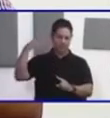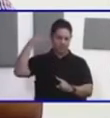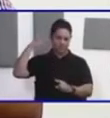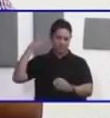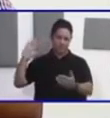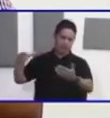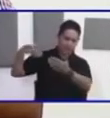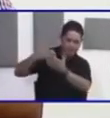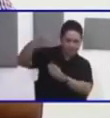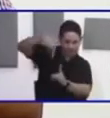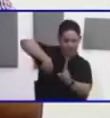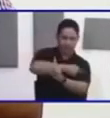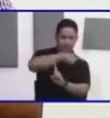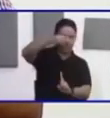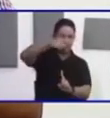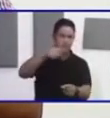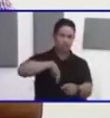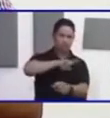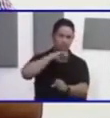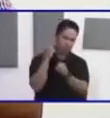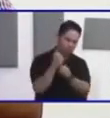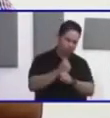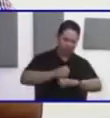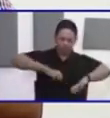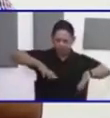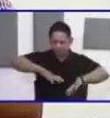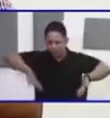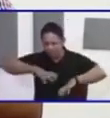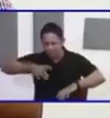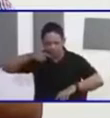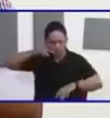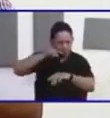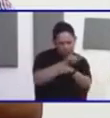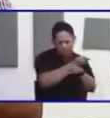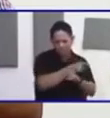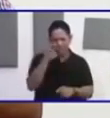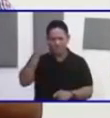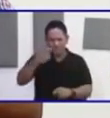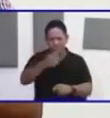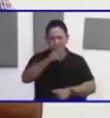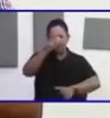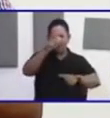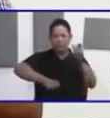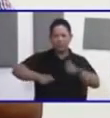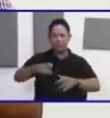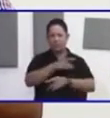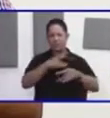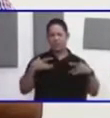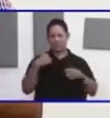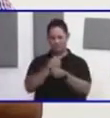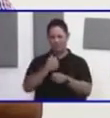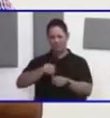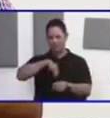esta semana, debido al trabajo intenso por parte de Salud Pública y el acompañamiento de cada una de las EPS, pues